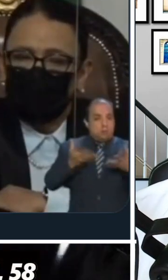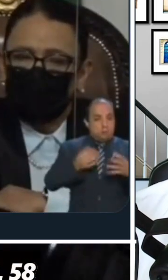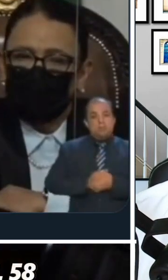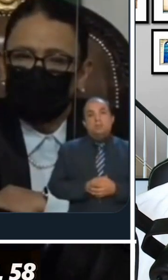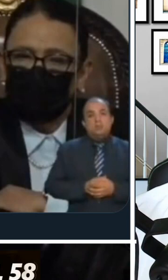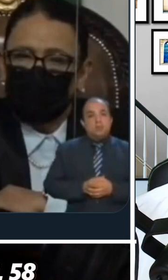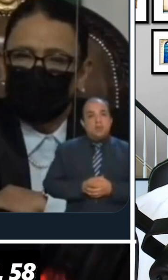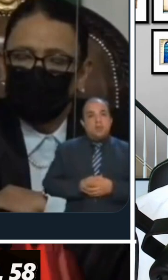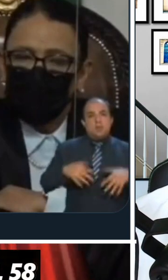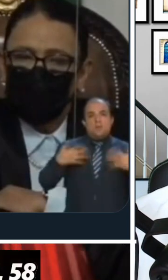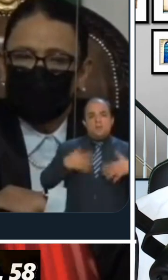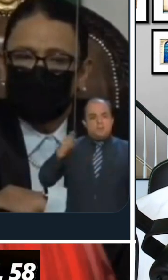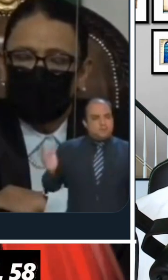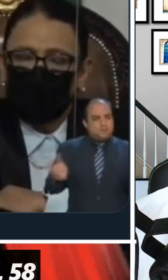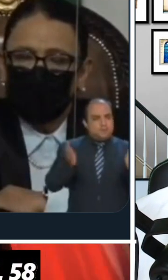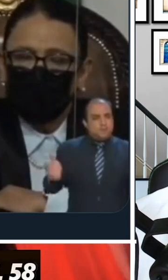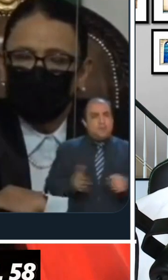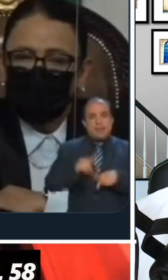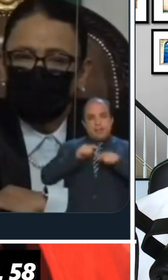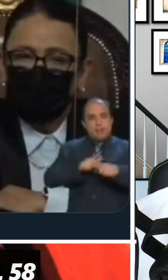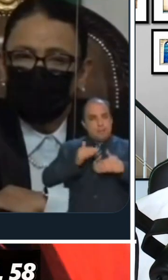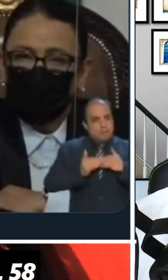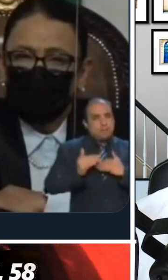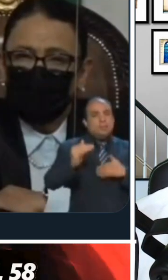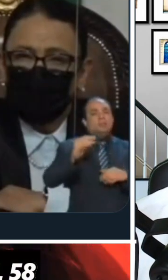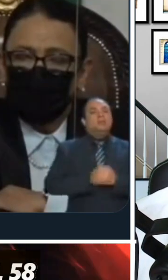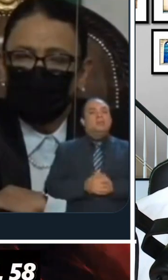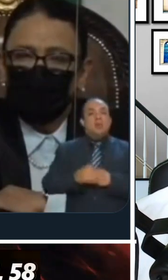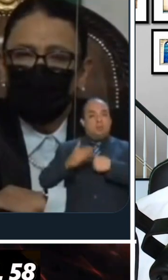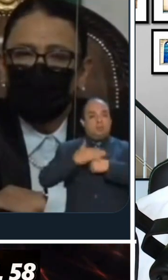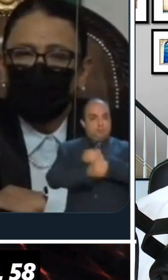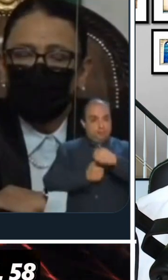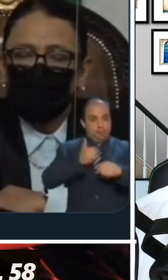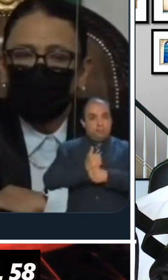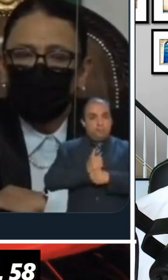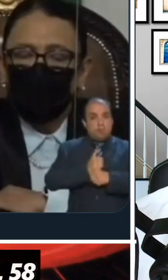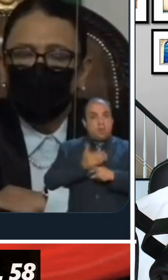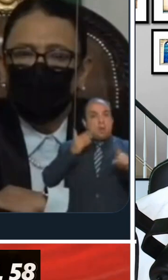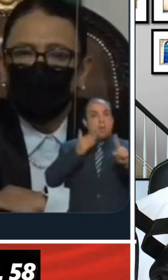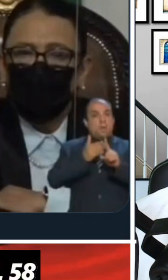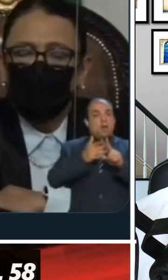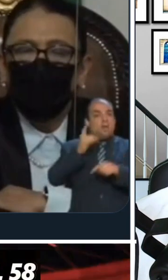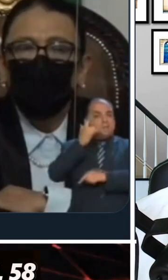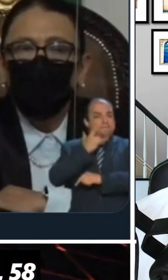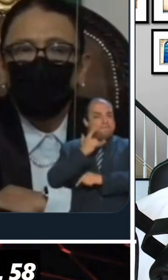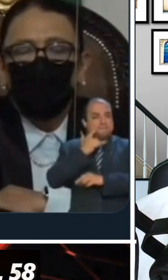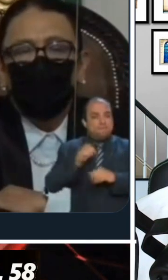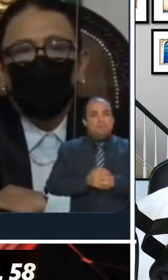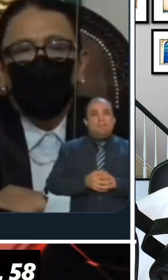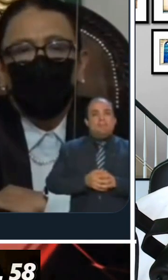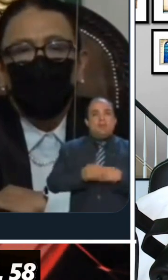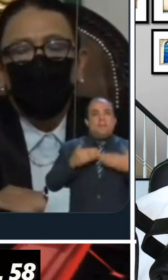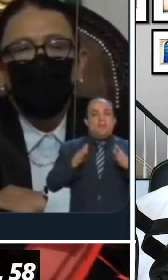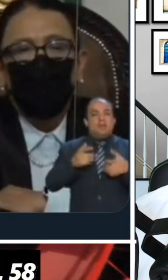con enorme entusiasmo de seguir adelante. En los próximos años dedicaremos nuestro esfuerzo a la